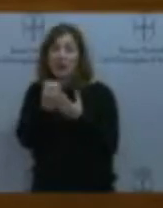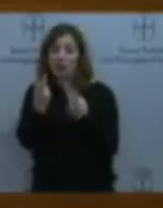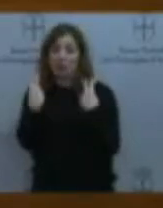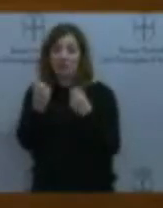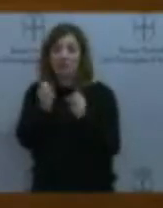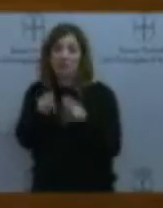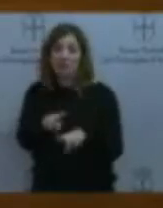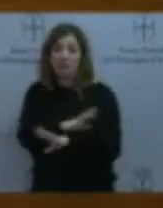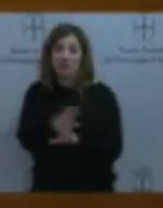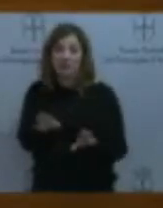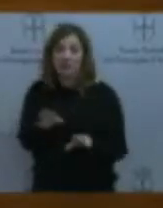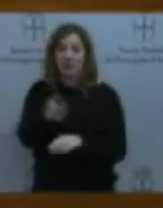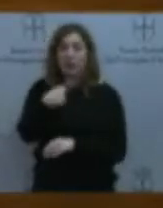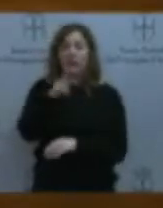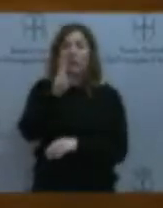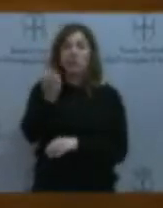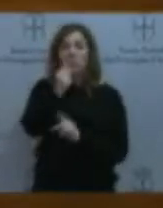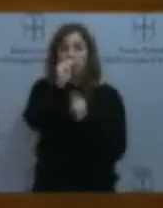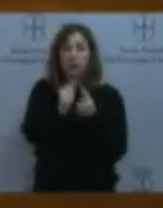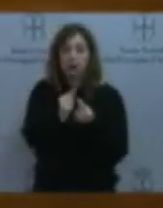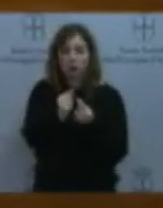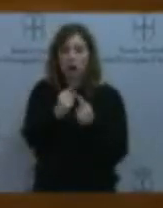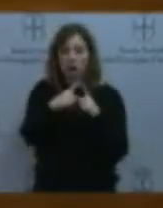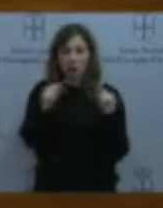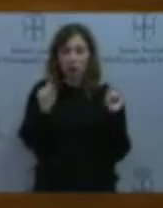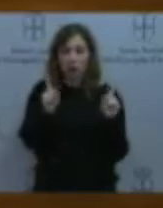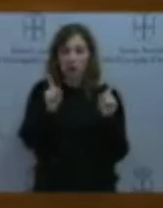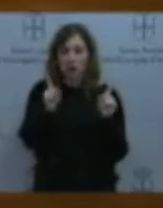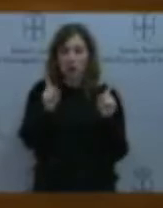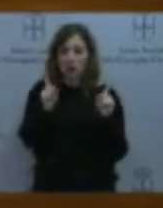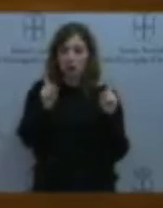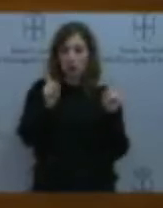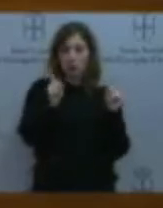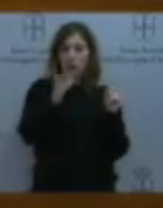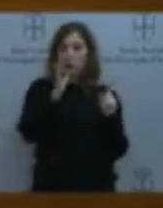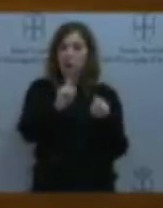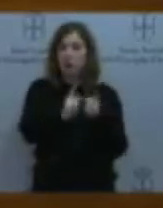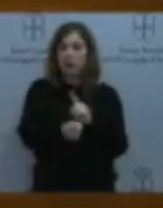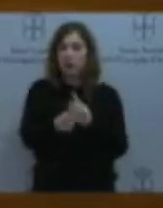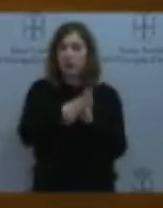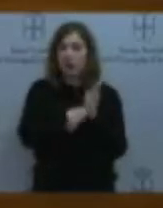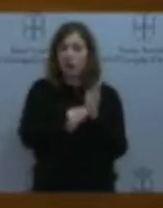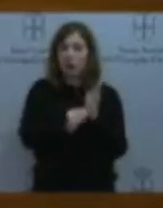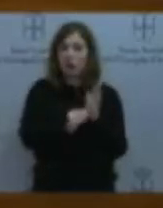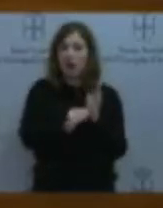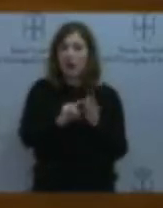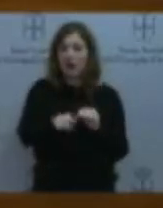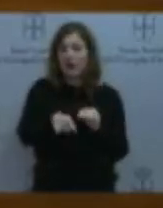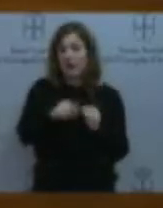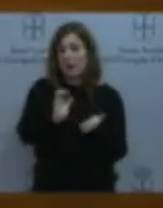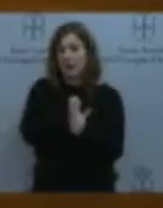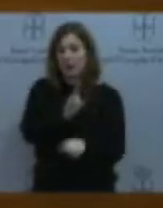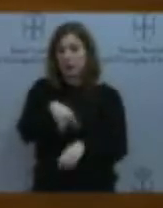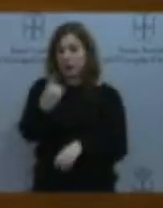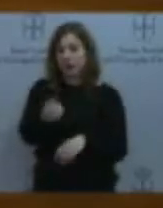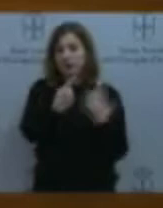interés. Hemos visto cómo el presupuesto asturiano tuvo que incorporar una modificación de crédito extraordinario en 2016, 64